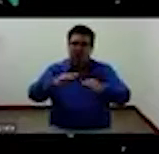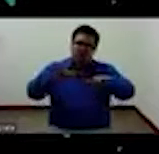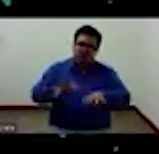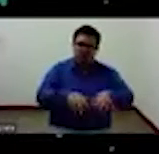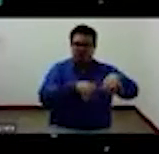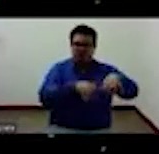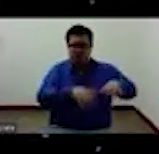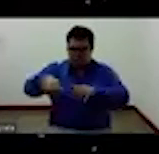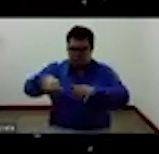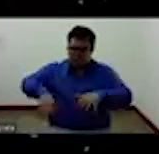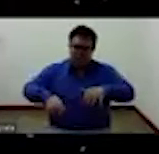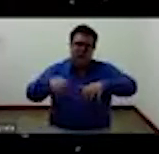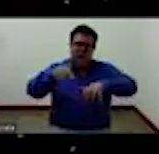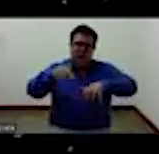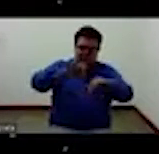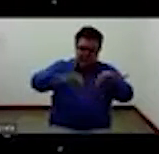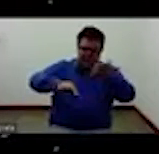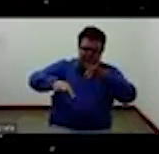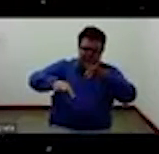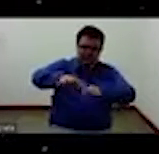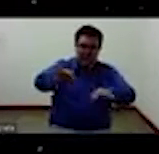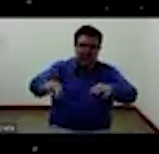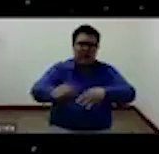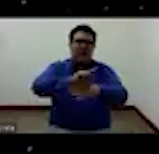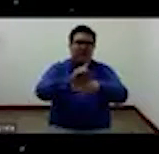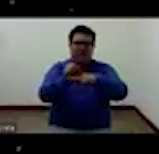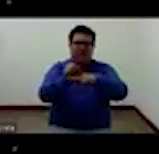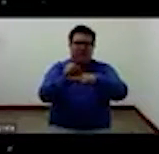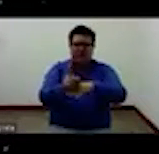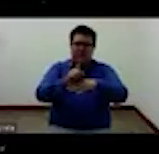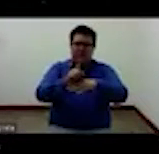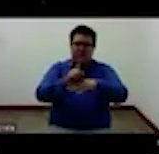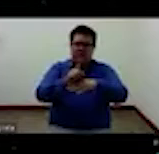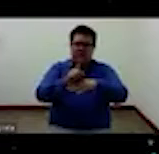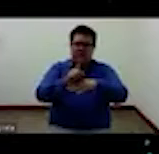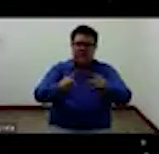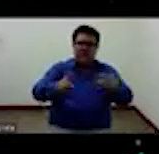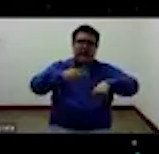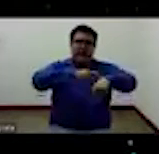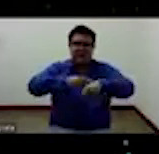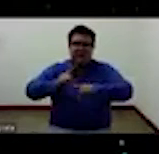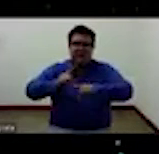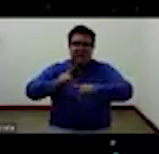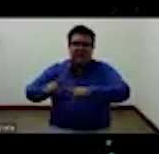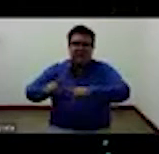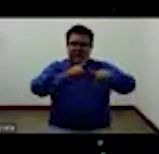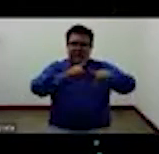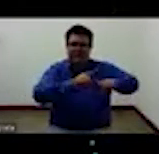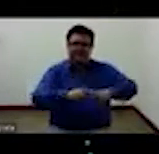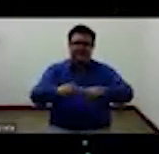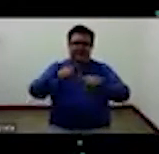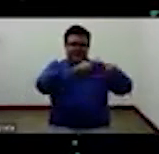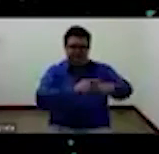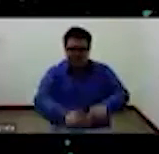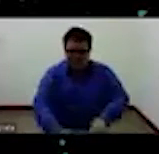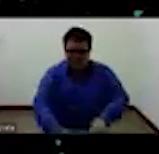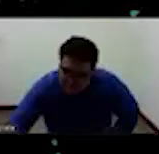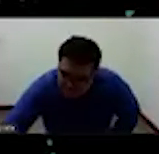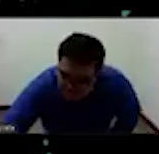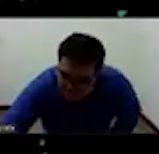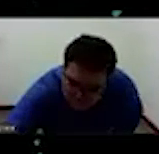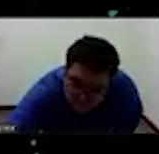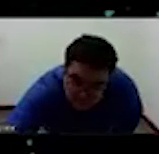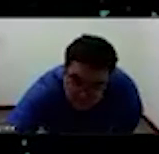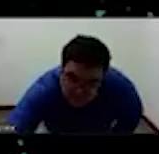Y cada metrónomo tiene un tempo distinto, está acompañado de un sólido distinto y obedece a una